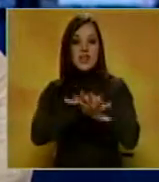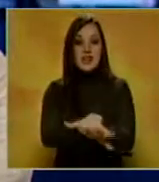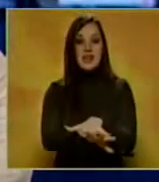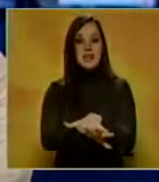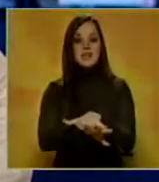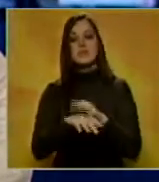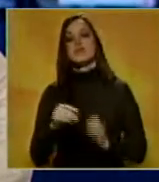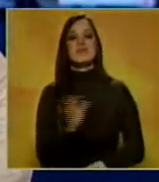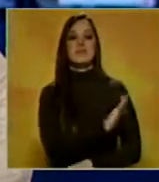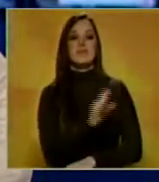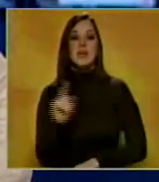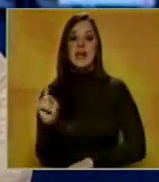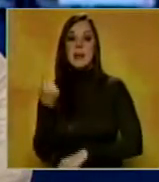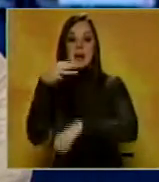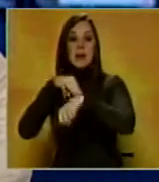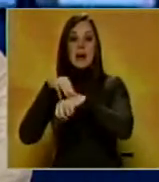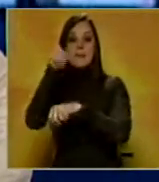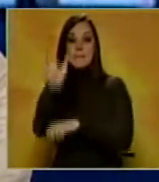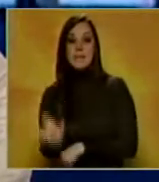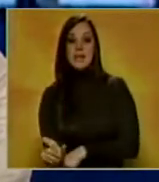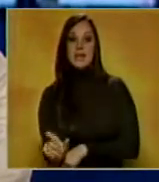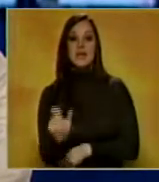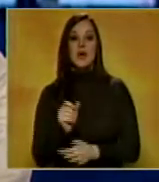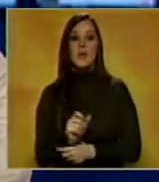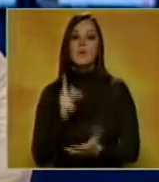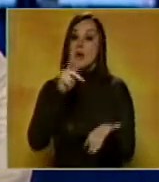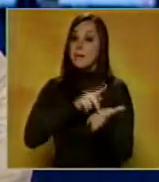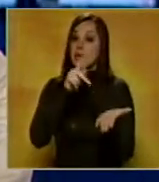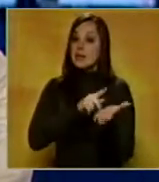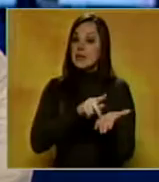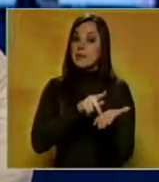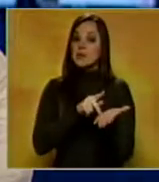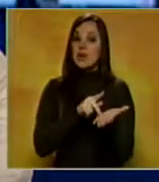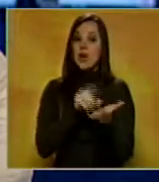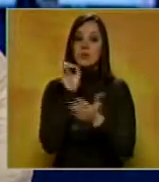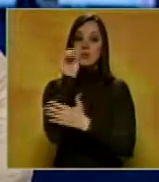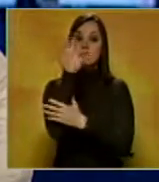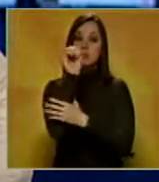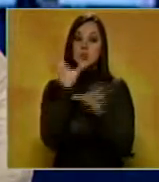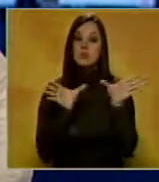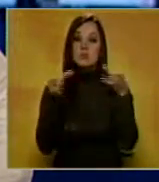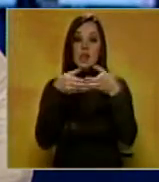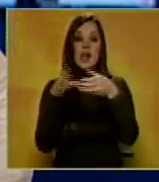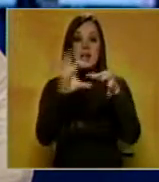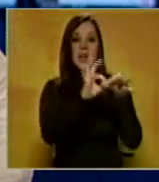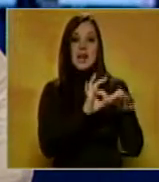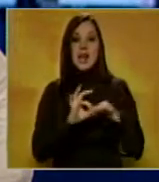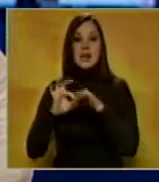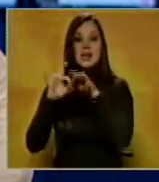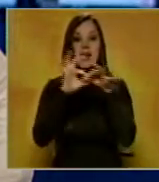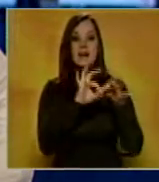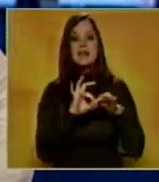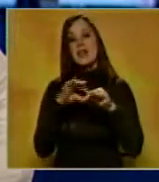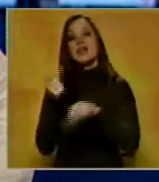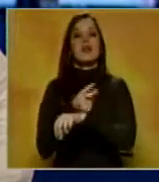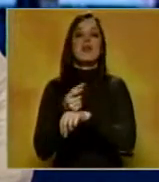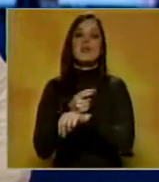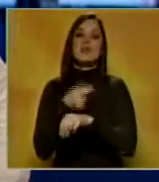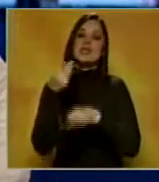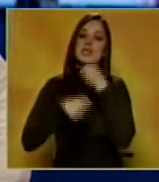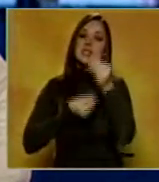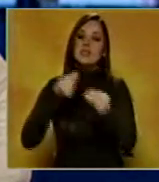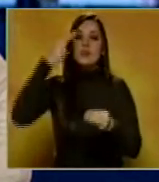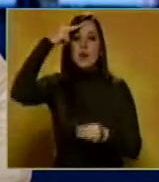El primer ministro Moses Nagamoto, durante su participación en la cumbre global de la Alianza para el Gobierno Abierto realizado en la Ciudad de